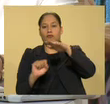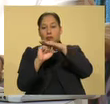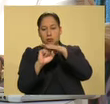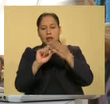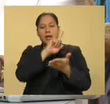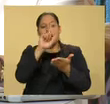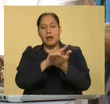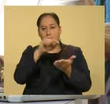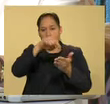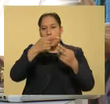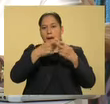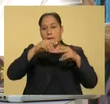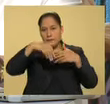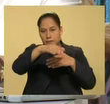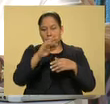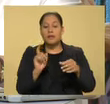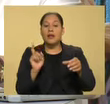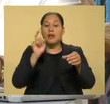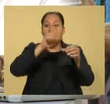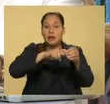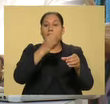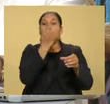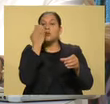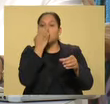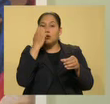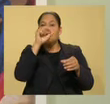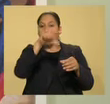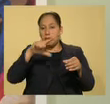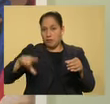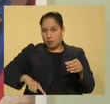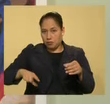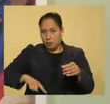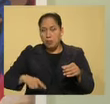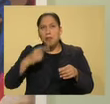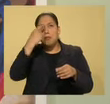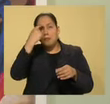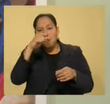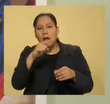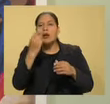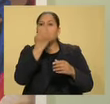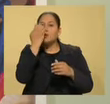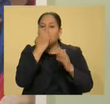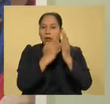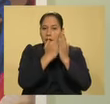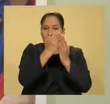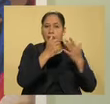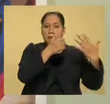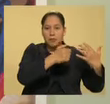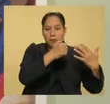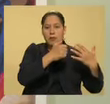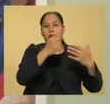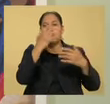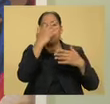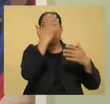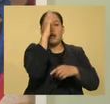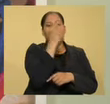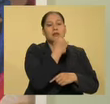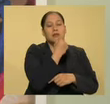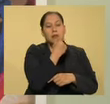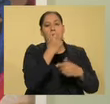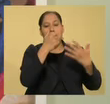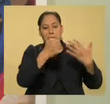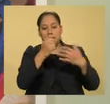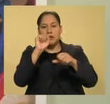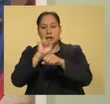ley. A obtener una inscripción en escuelas de educación pública para que realicen los estudios de preescolar, primaria, secundaria